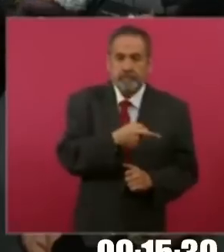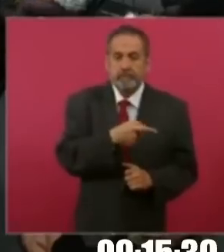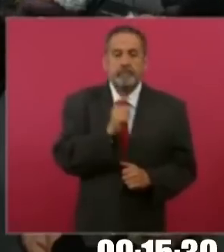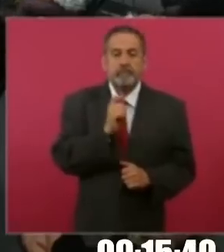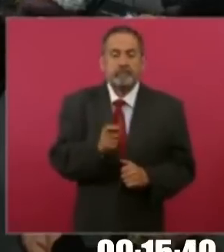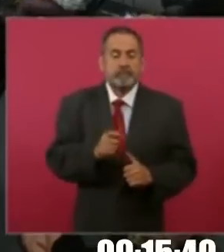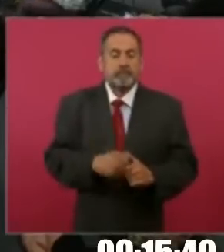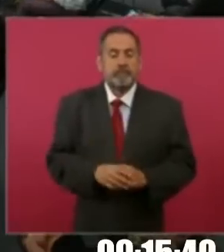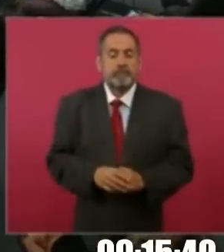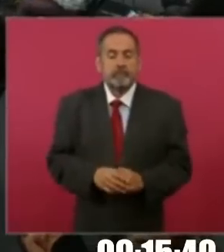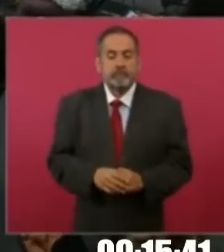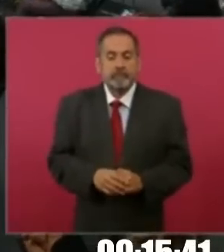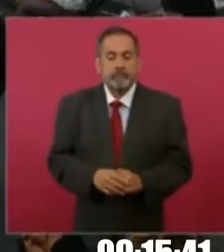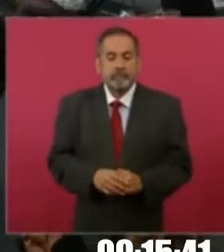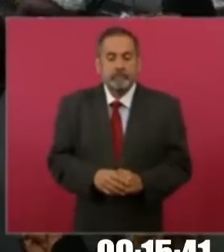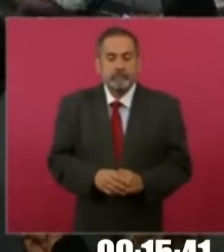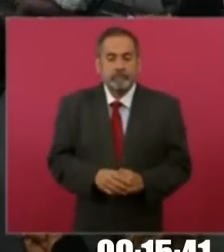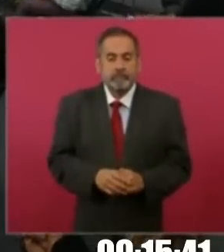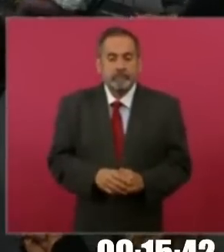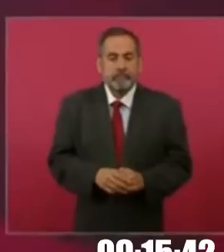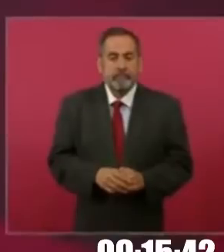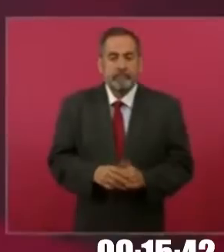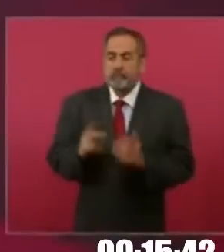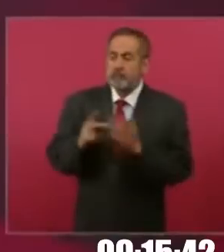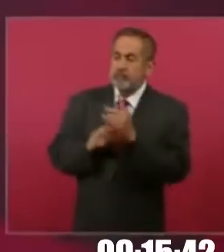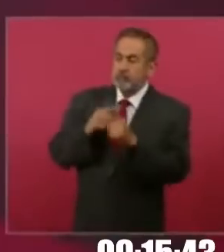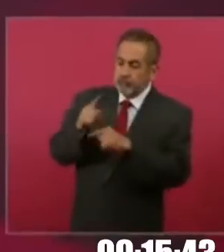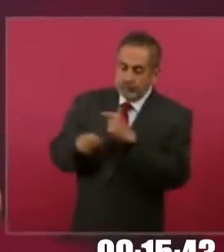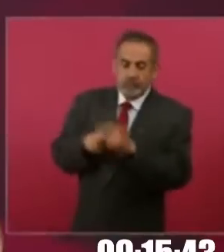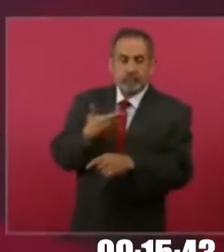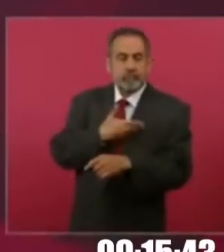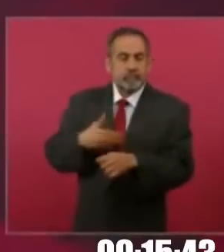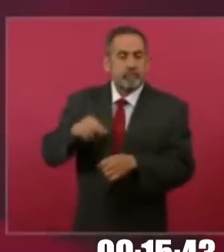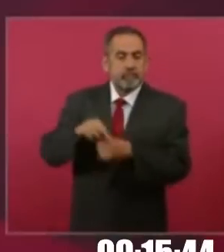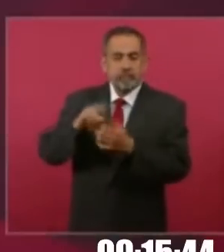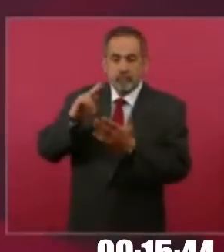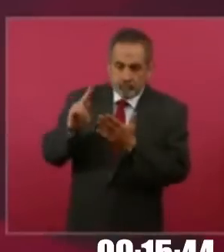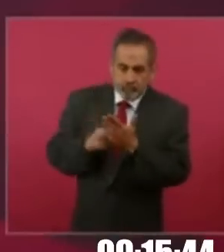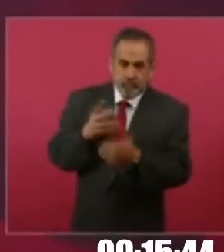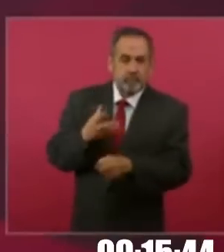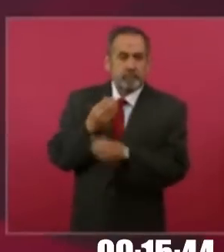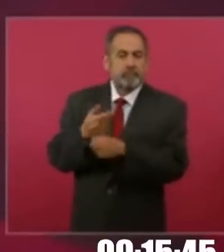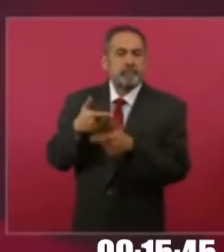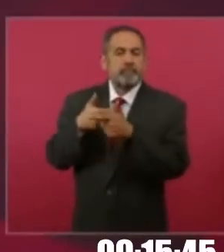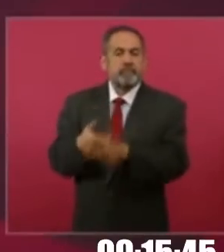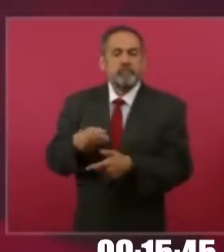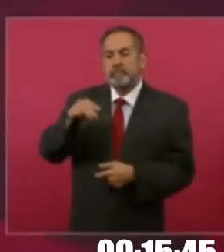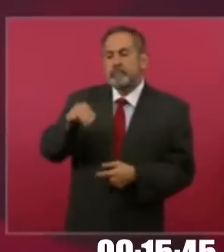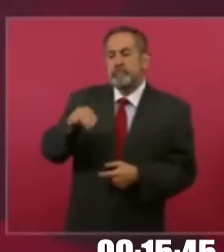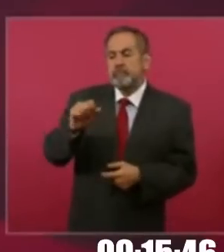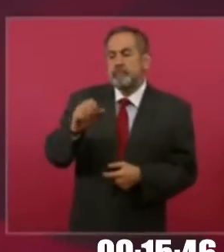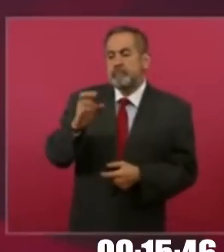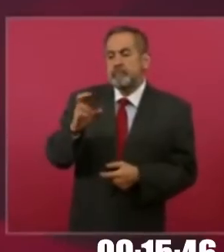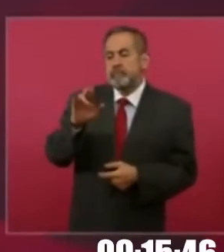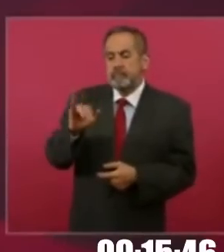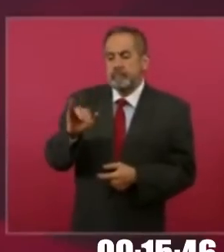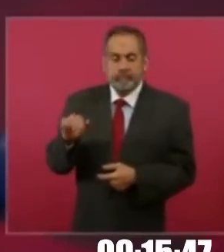que se eligiera a macri que estaba de presidente